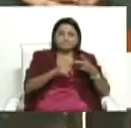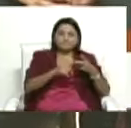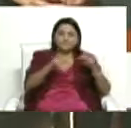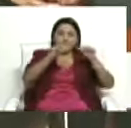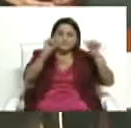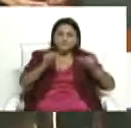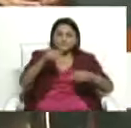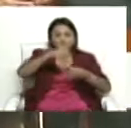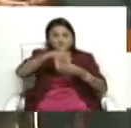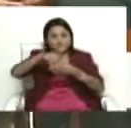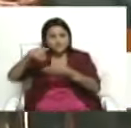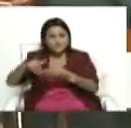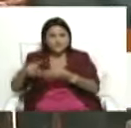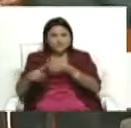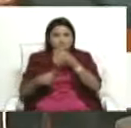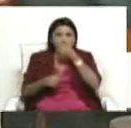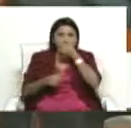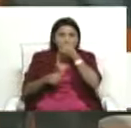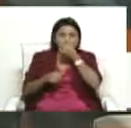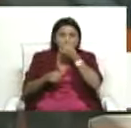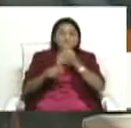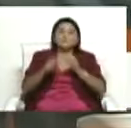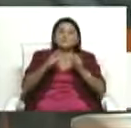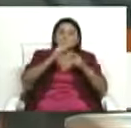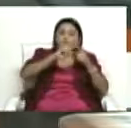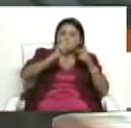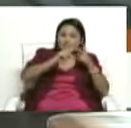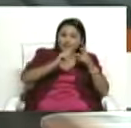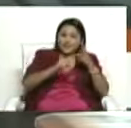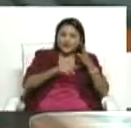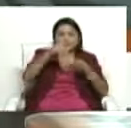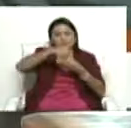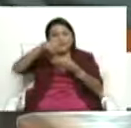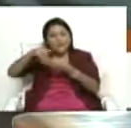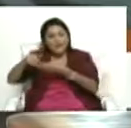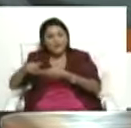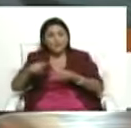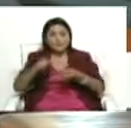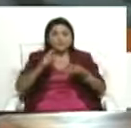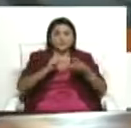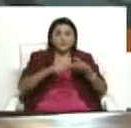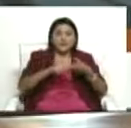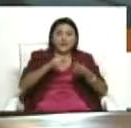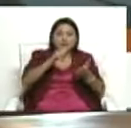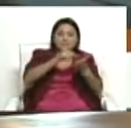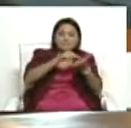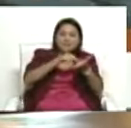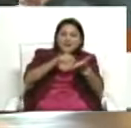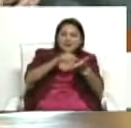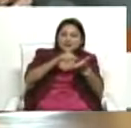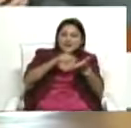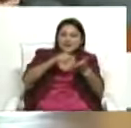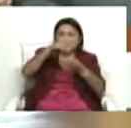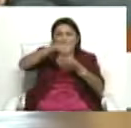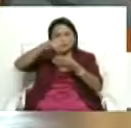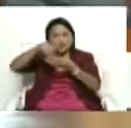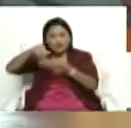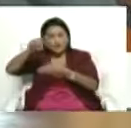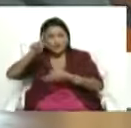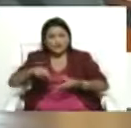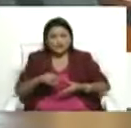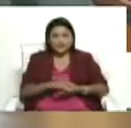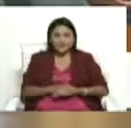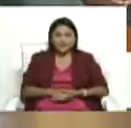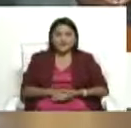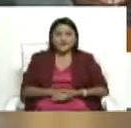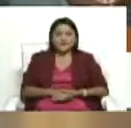votación, auditoría del material electoral, auditoría de las máquinas de votación, auditoría llamada así de